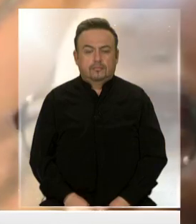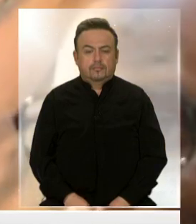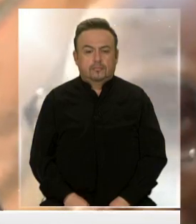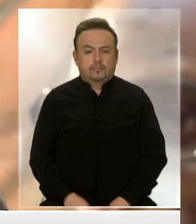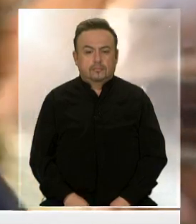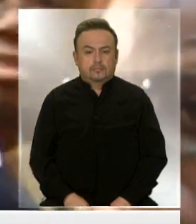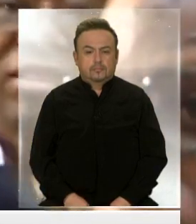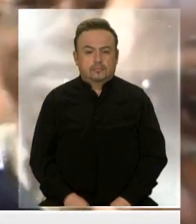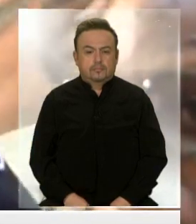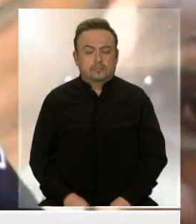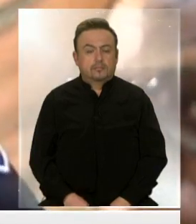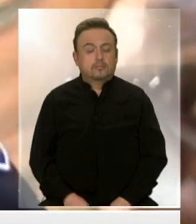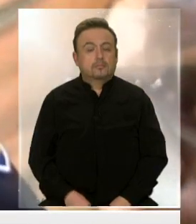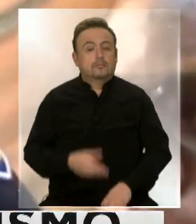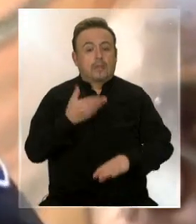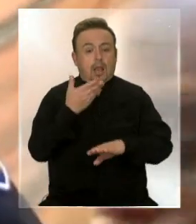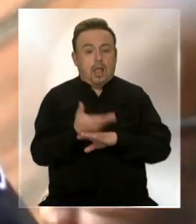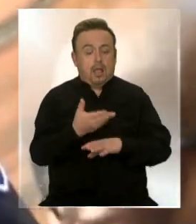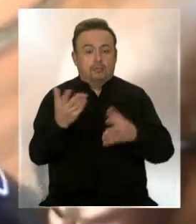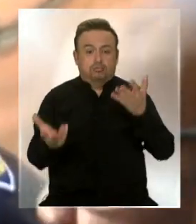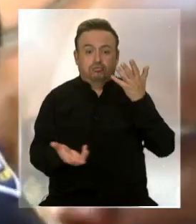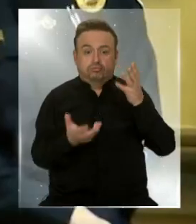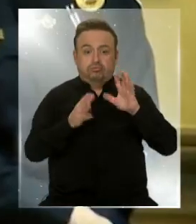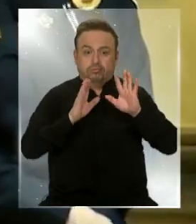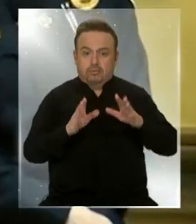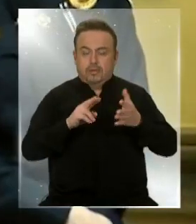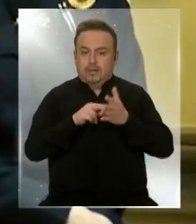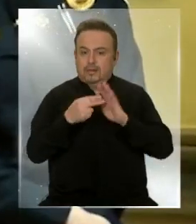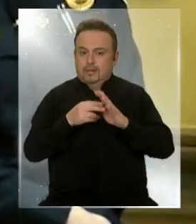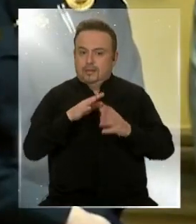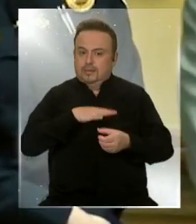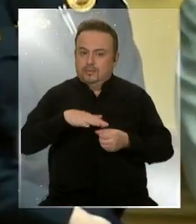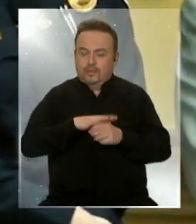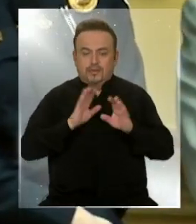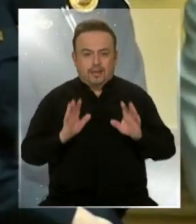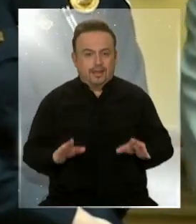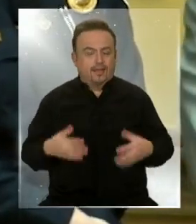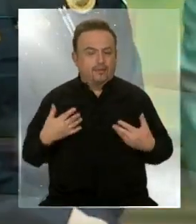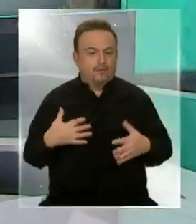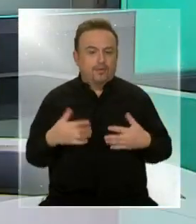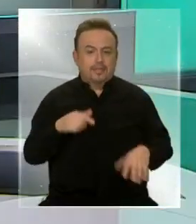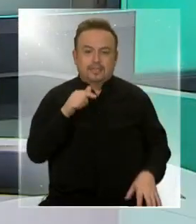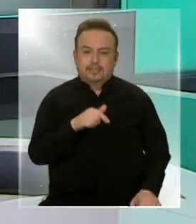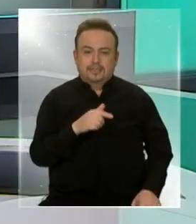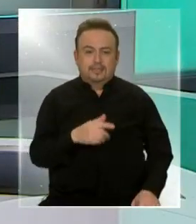Prude. Hay incendios, siempre son dramáticos, pero realmente esto es muy complicado.